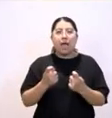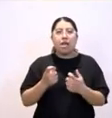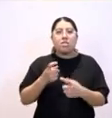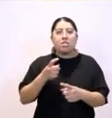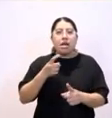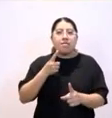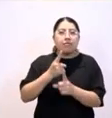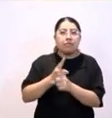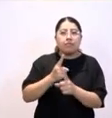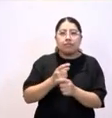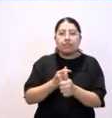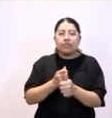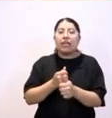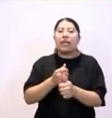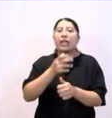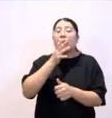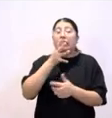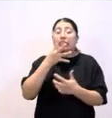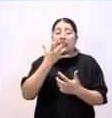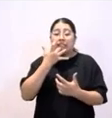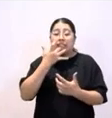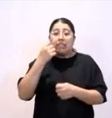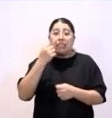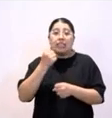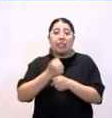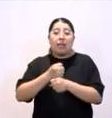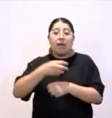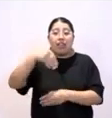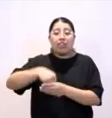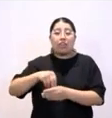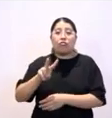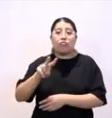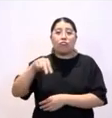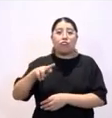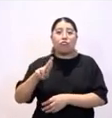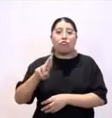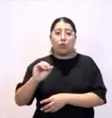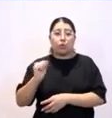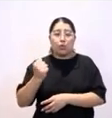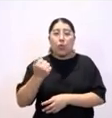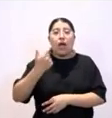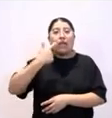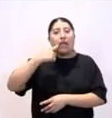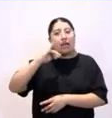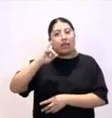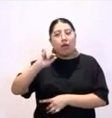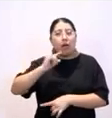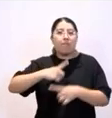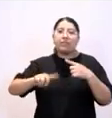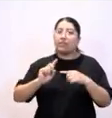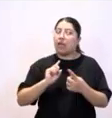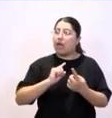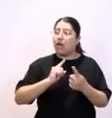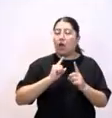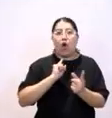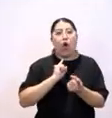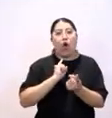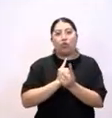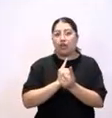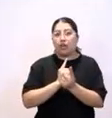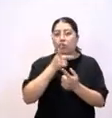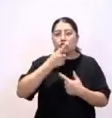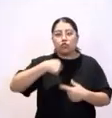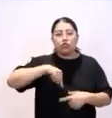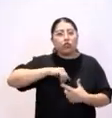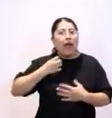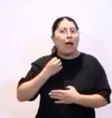que trabajan con UNRWA y, desde luego, desde La Rioja debiéramos mandar el mensaje contrario. Estamos con todos aquellos que se juegan la vida